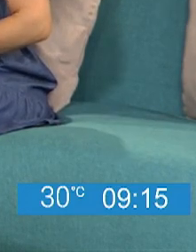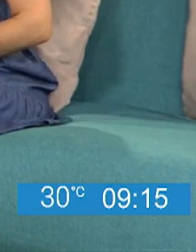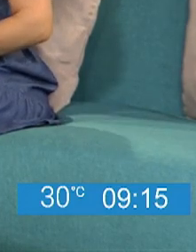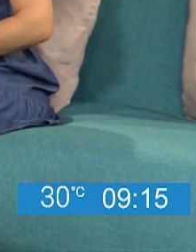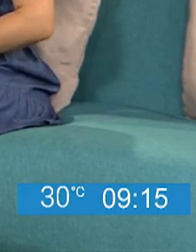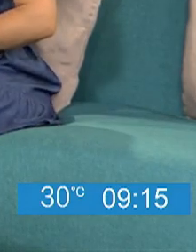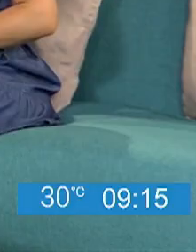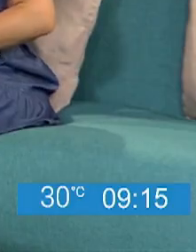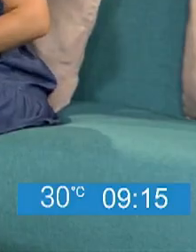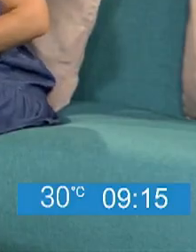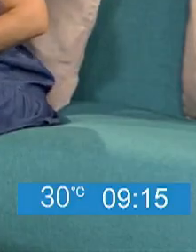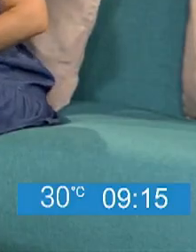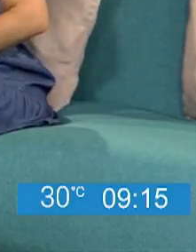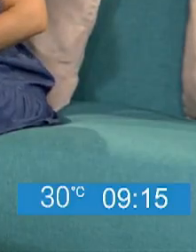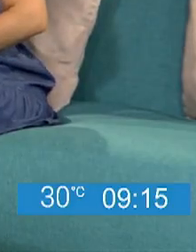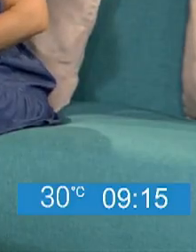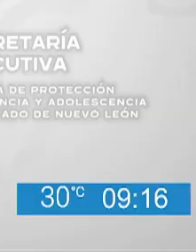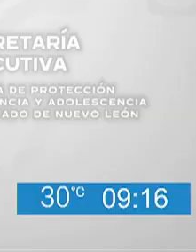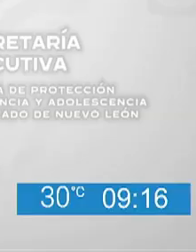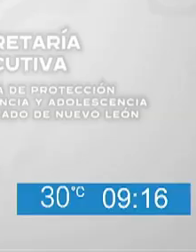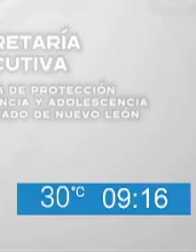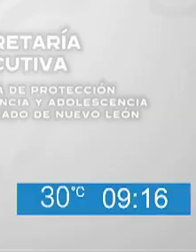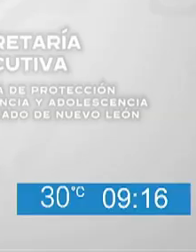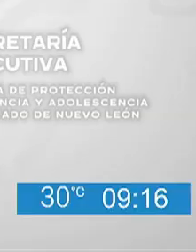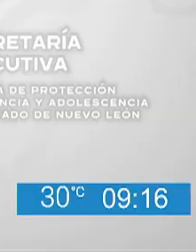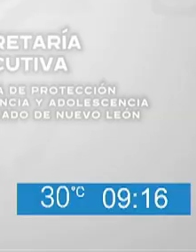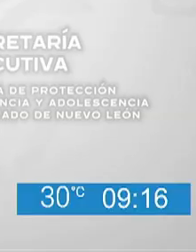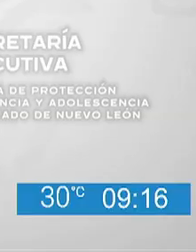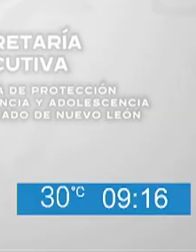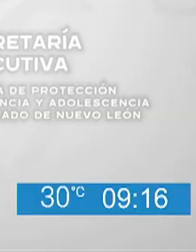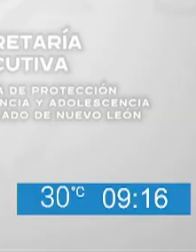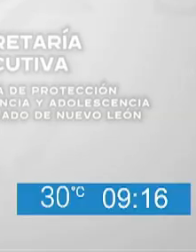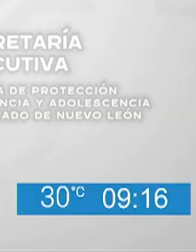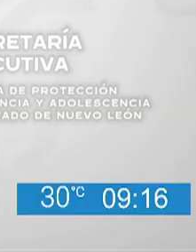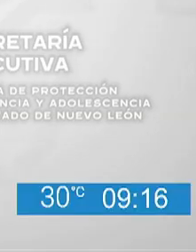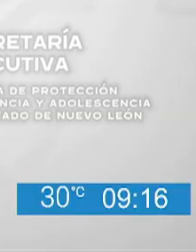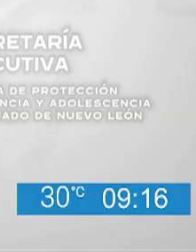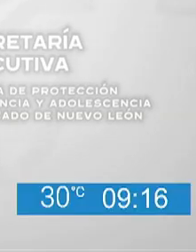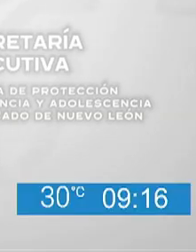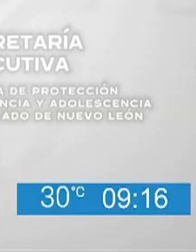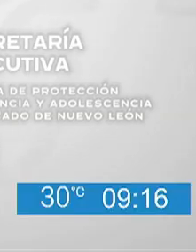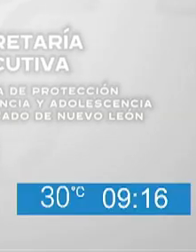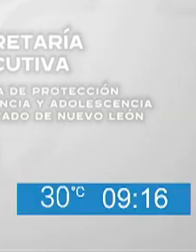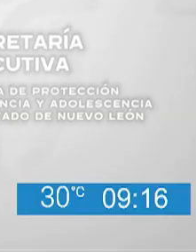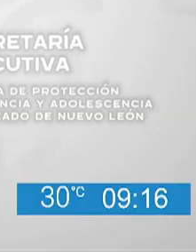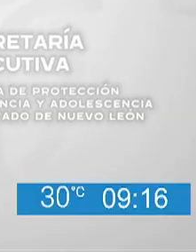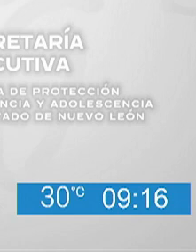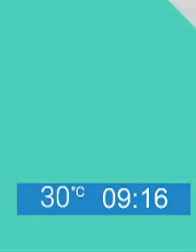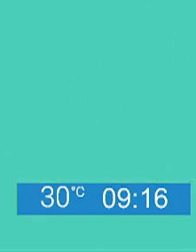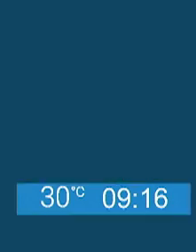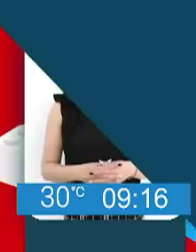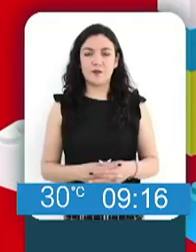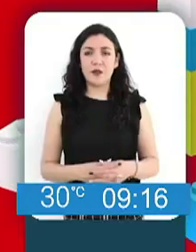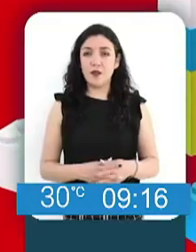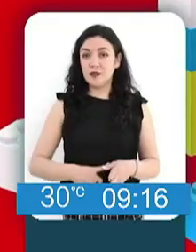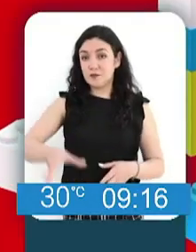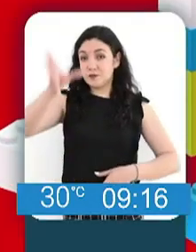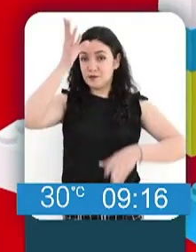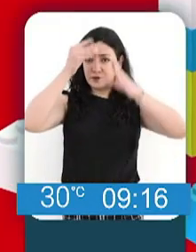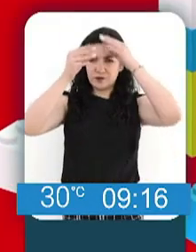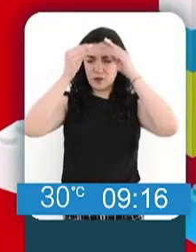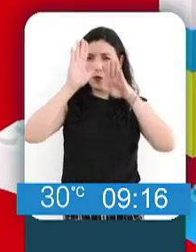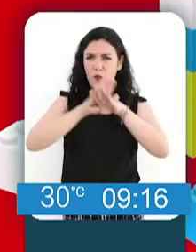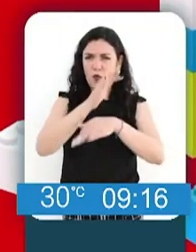y cómo prevenirlos. Gobierno del Estado y CIPINA presentan. ¿Aprender mediante el